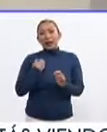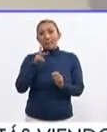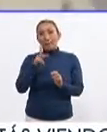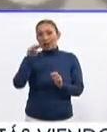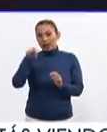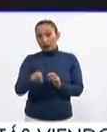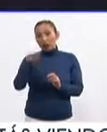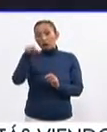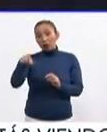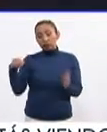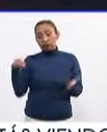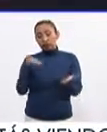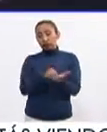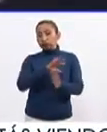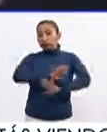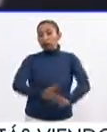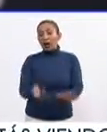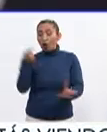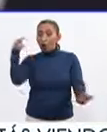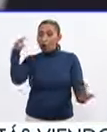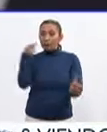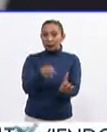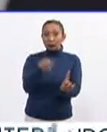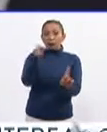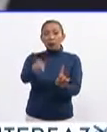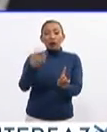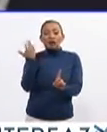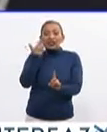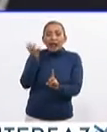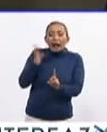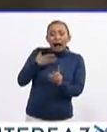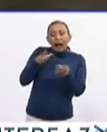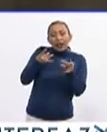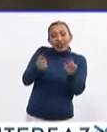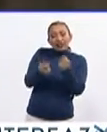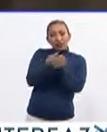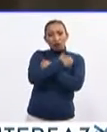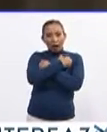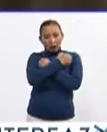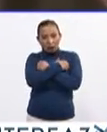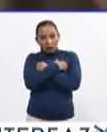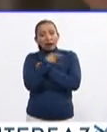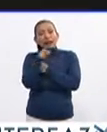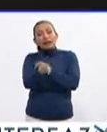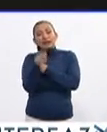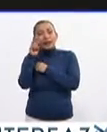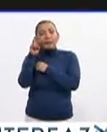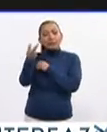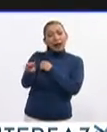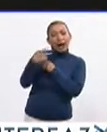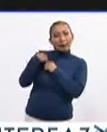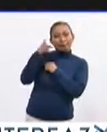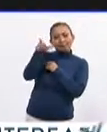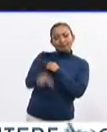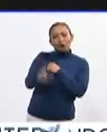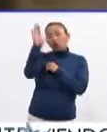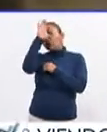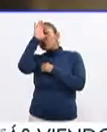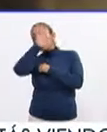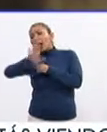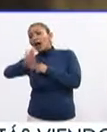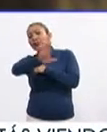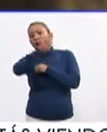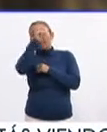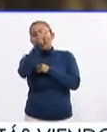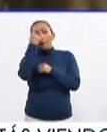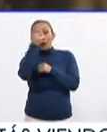Peña Nieto, en la que se estableció como objetivo la búsqueda de la calidad educativa y se contemplaba la identidad cultural del